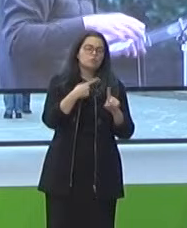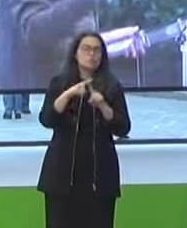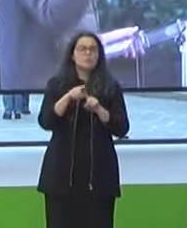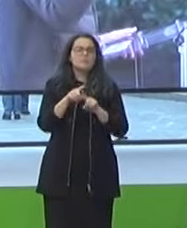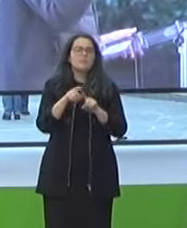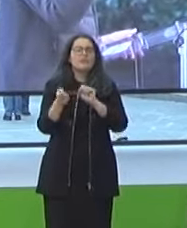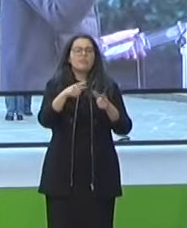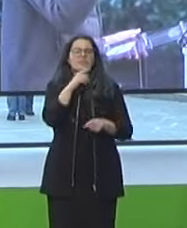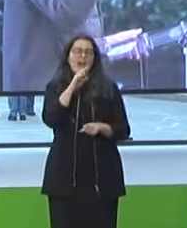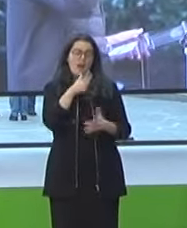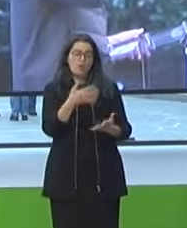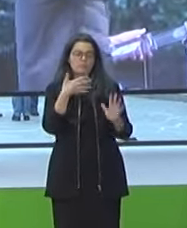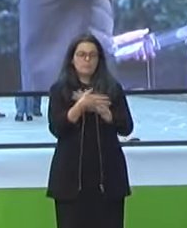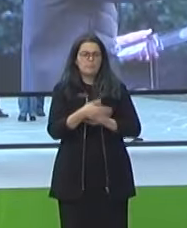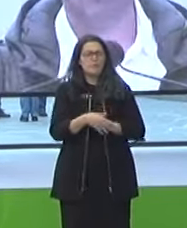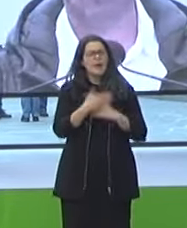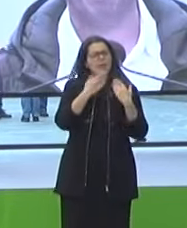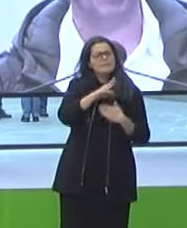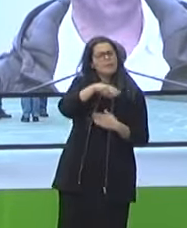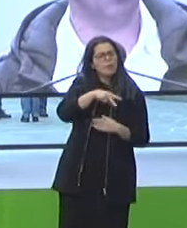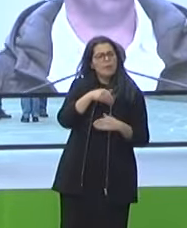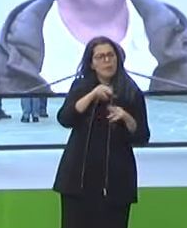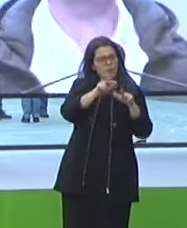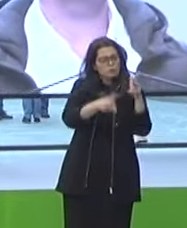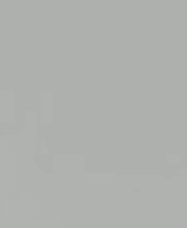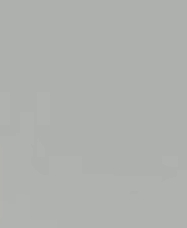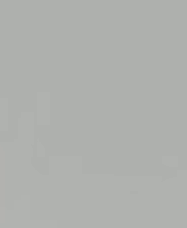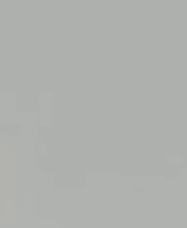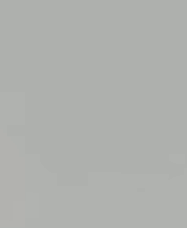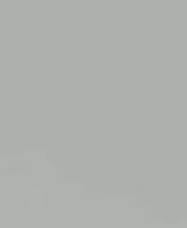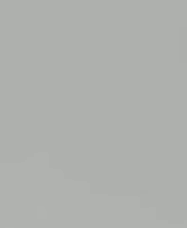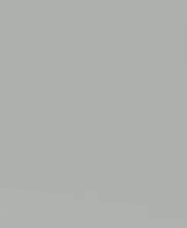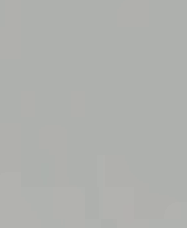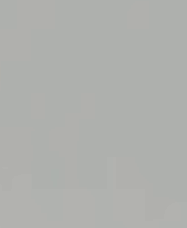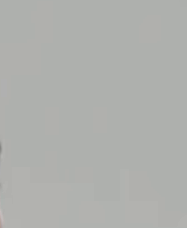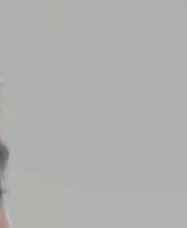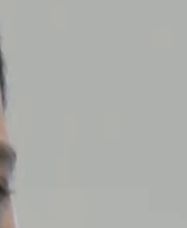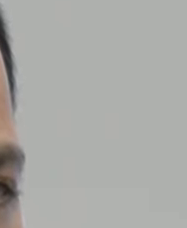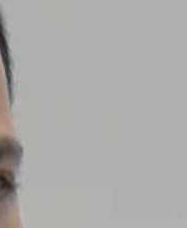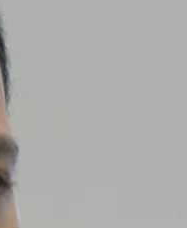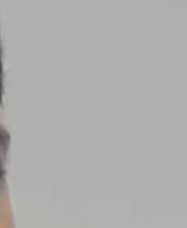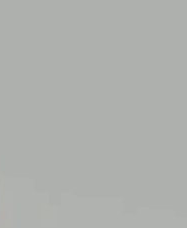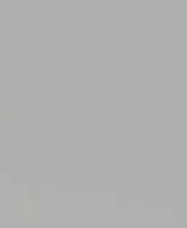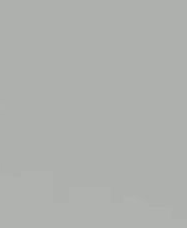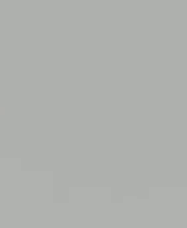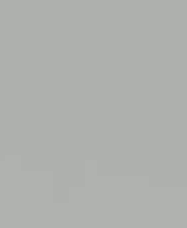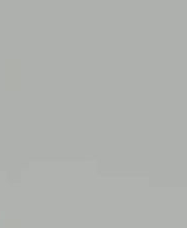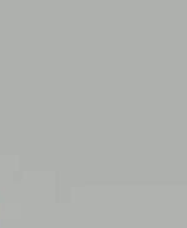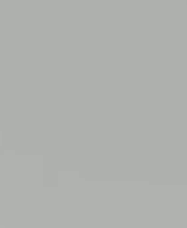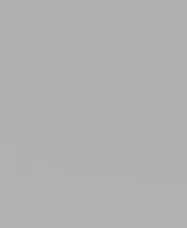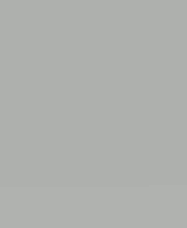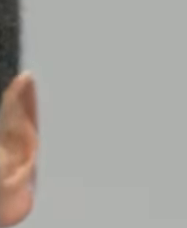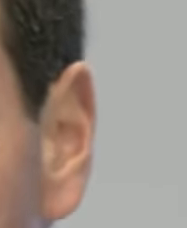el pnv ecad ha ido a mejor o a peor estos años tu vida personal y la de tu familia ha ido a